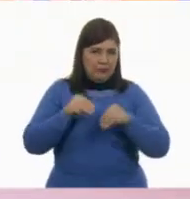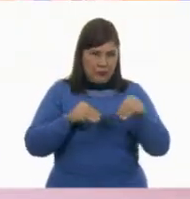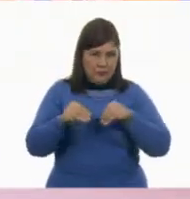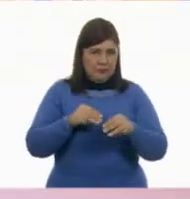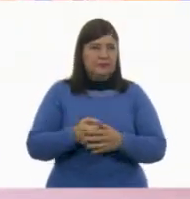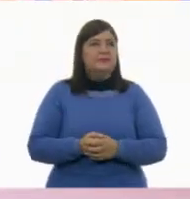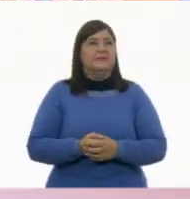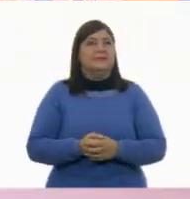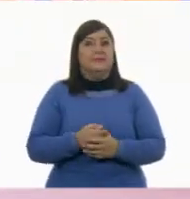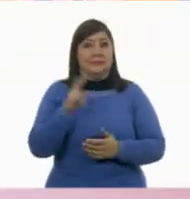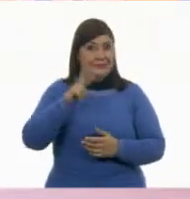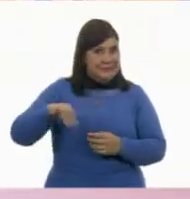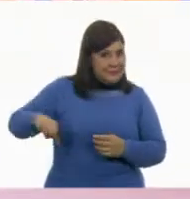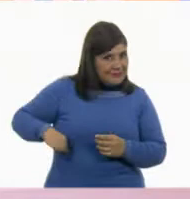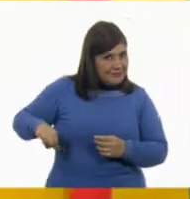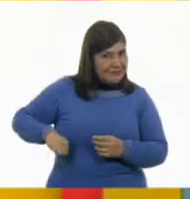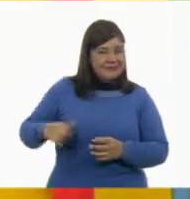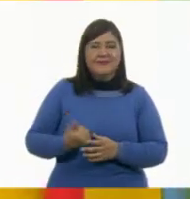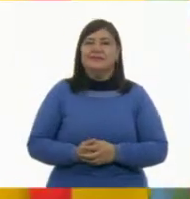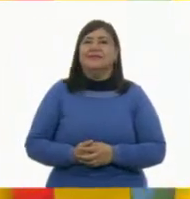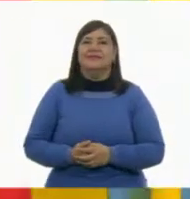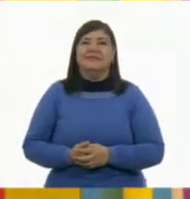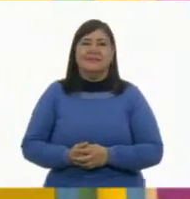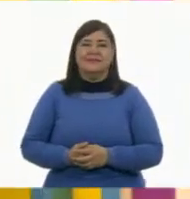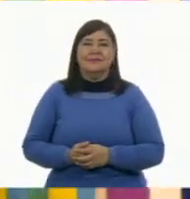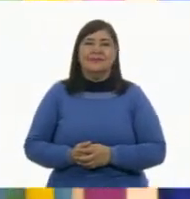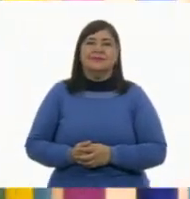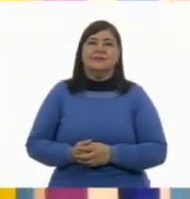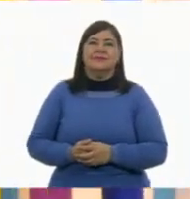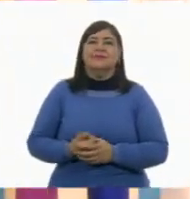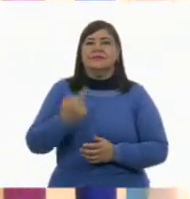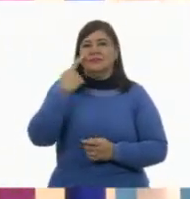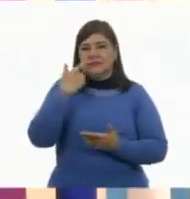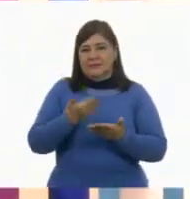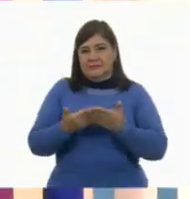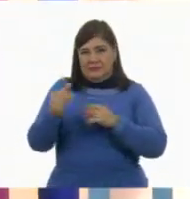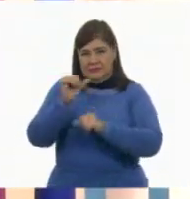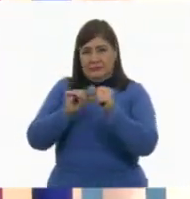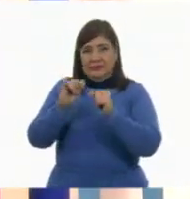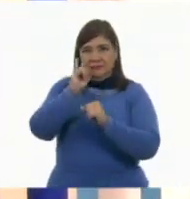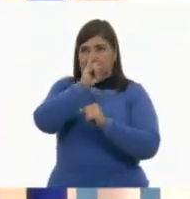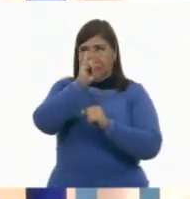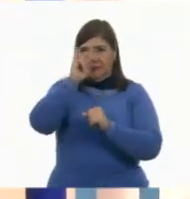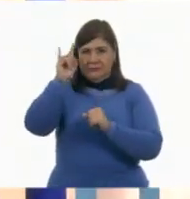Ok, esto se pone interesante. Vamos a poner ahora, como